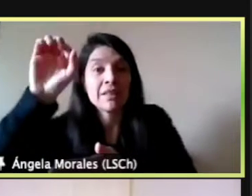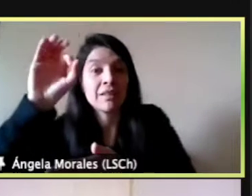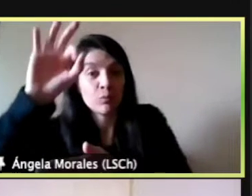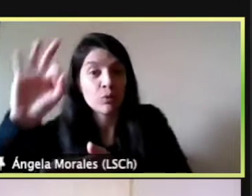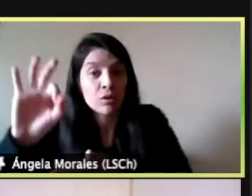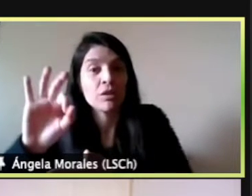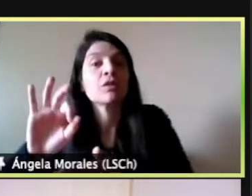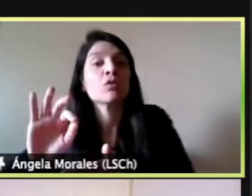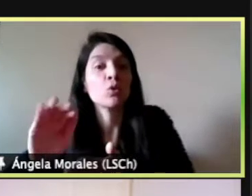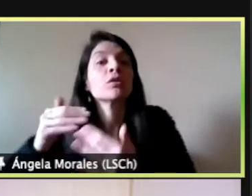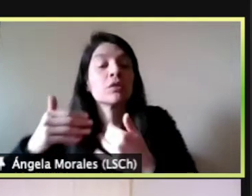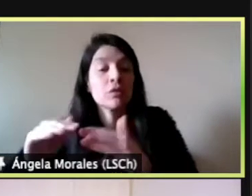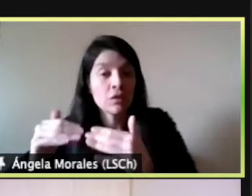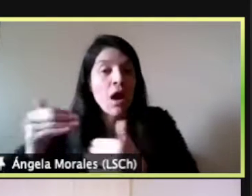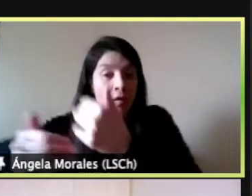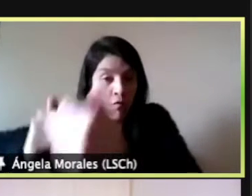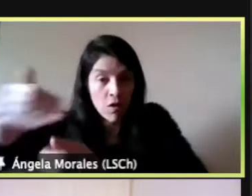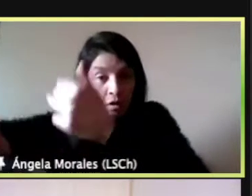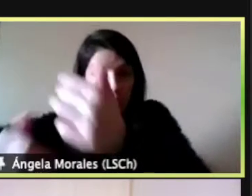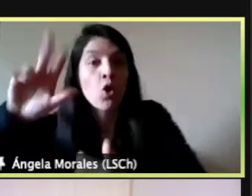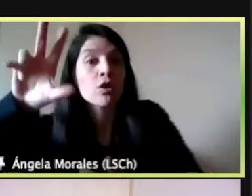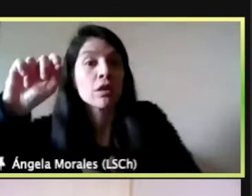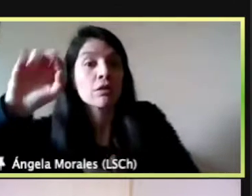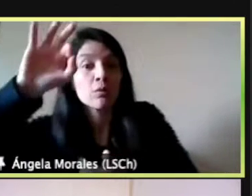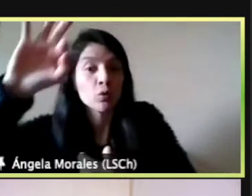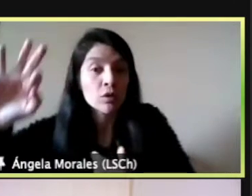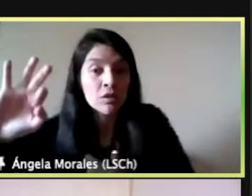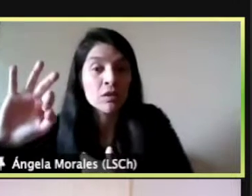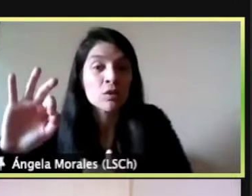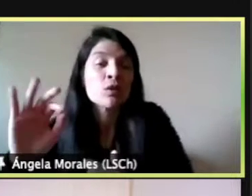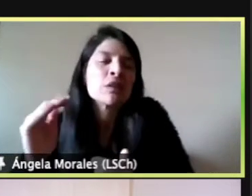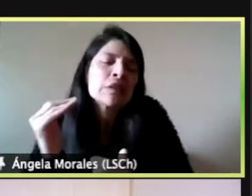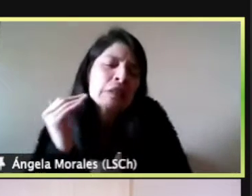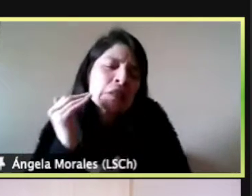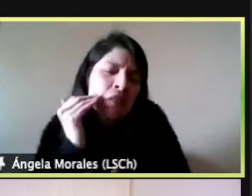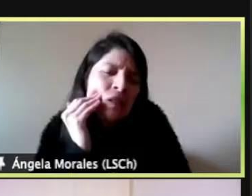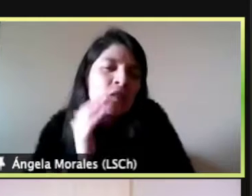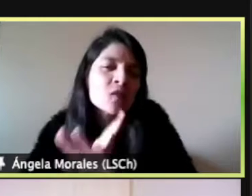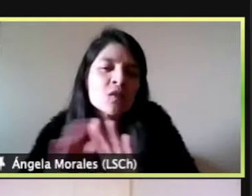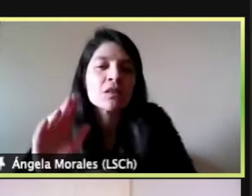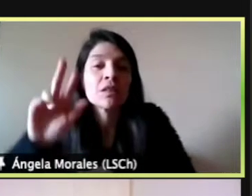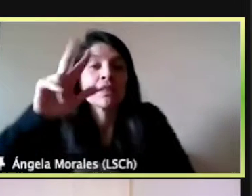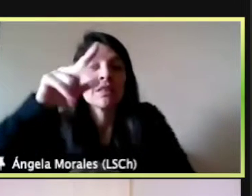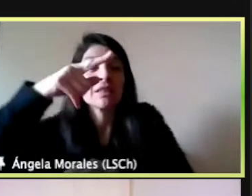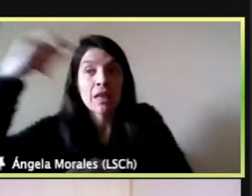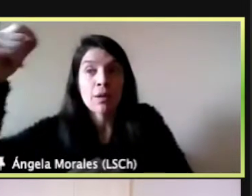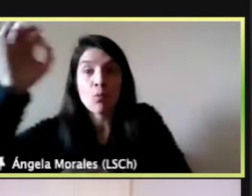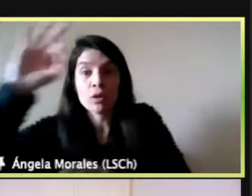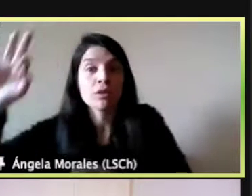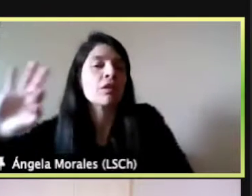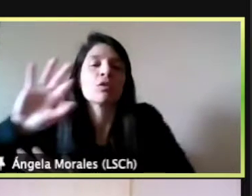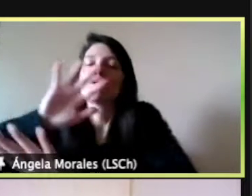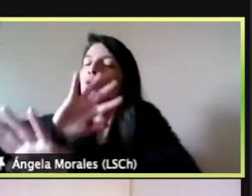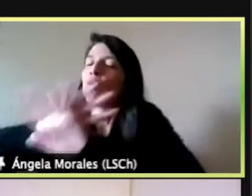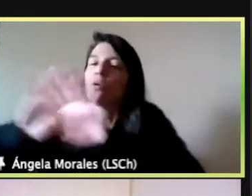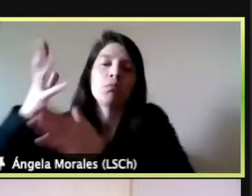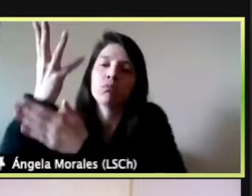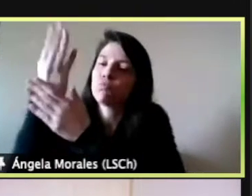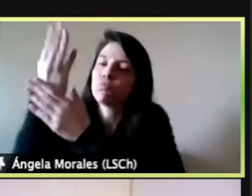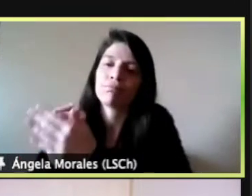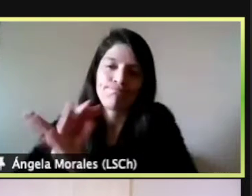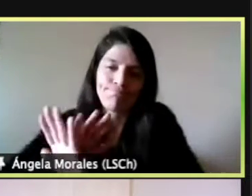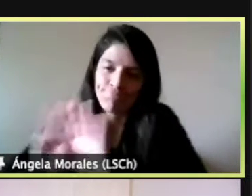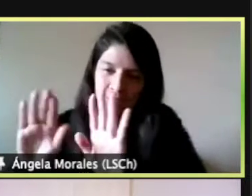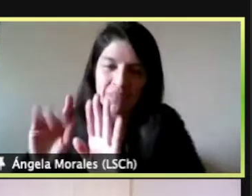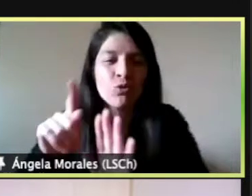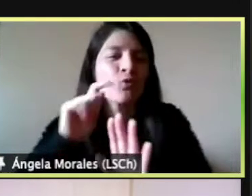ha alcanzado el 80%, está terminal. Y si está en un 100% es porque está terminado. ¿Ya? Esa es la idea de esto. Sin embargo, si